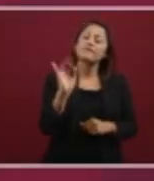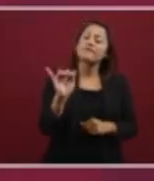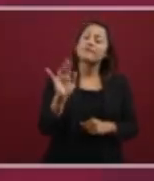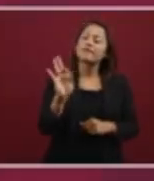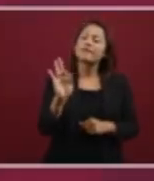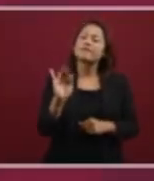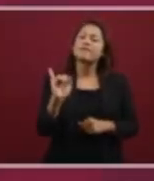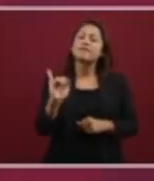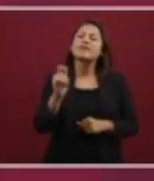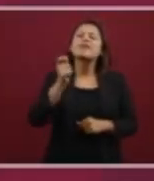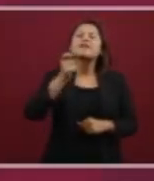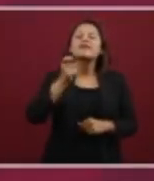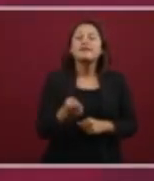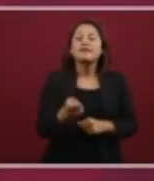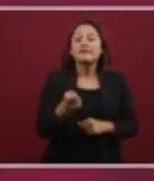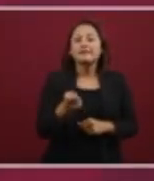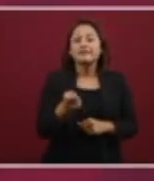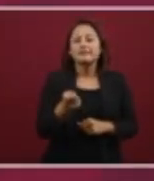como el